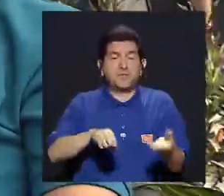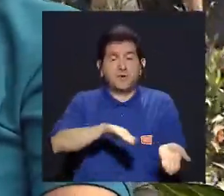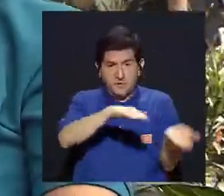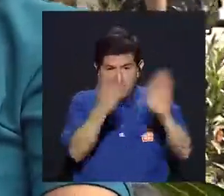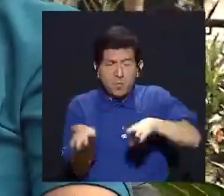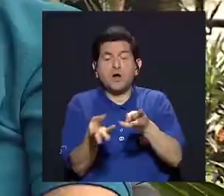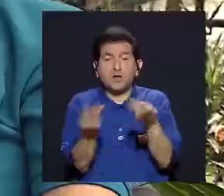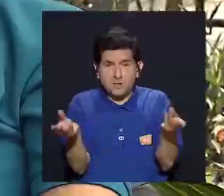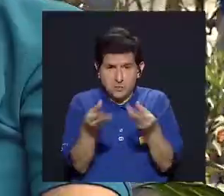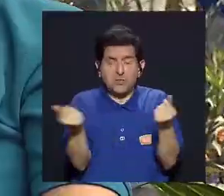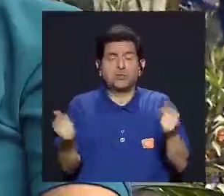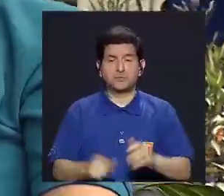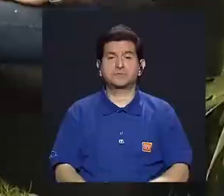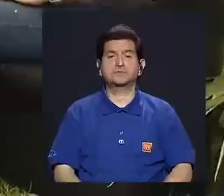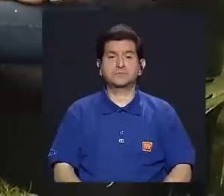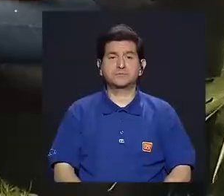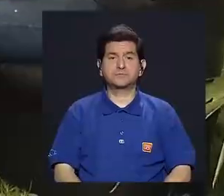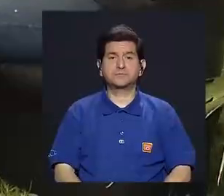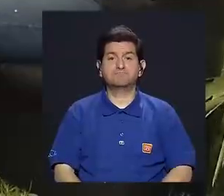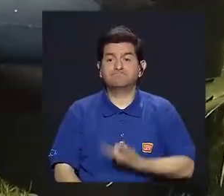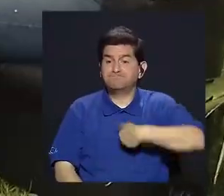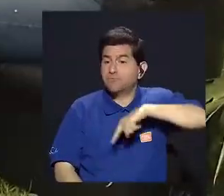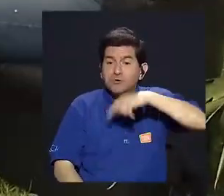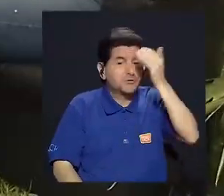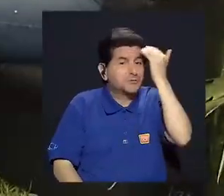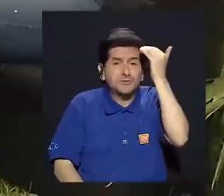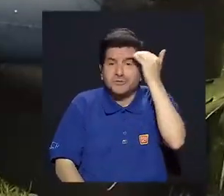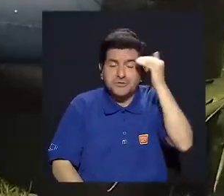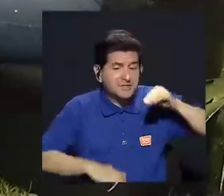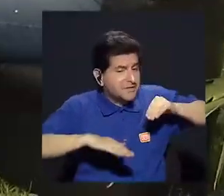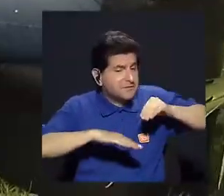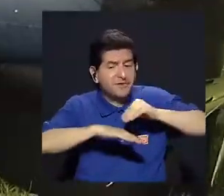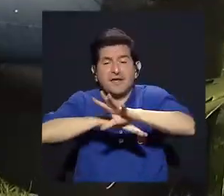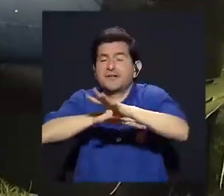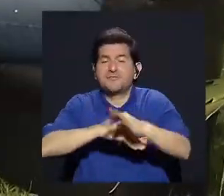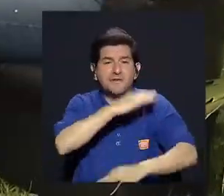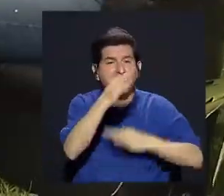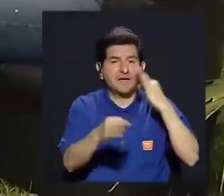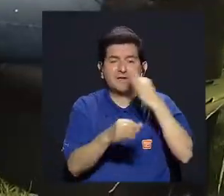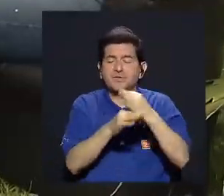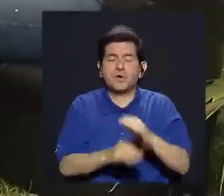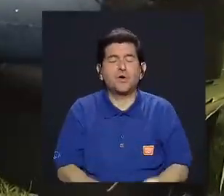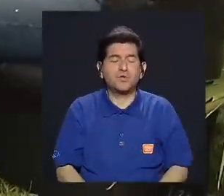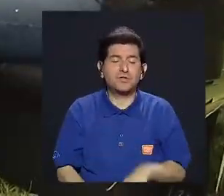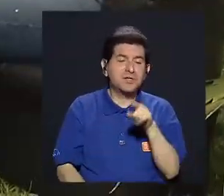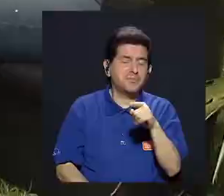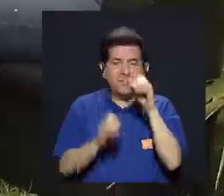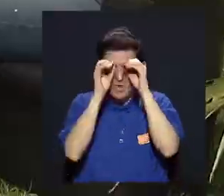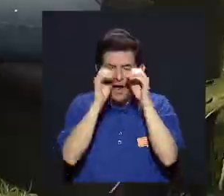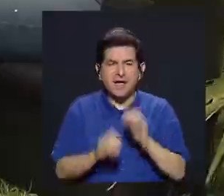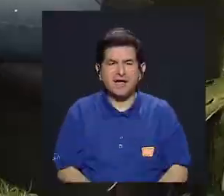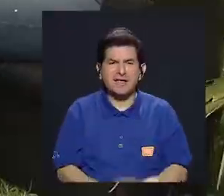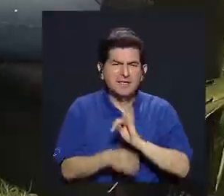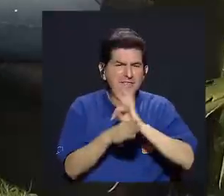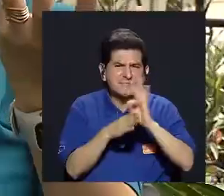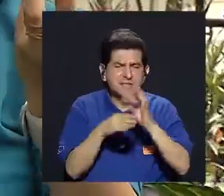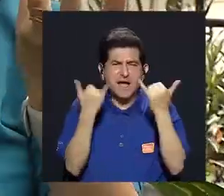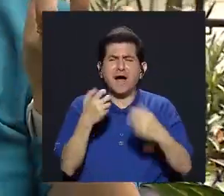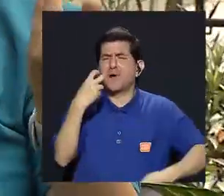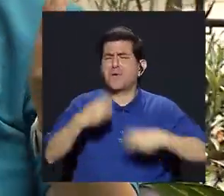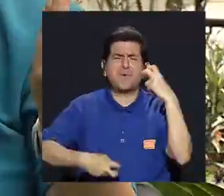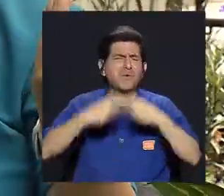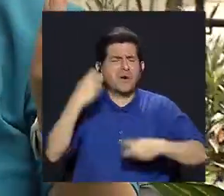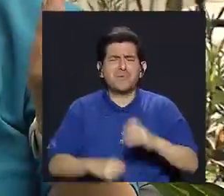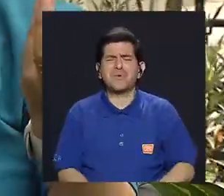verdad no sabemos qué consecuencias qué tipo de microorganismos si se le da un tratamiento ahora hay un